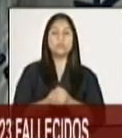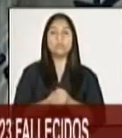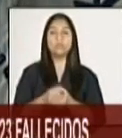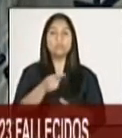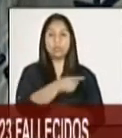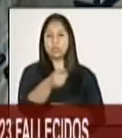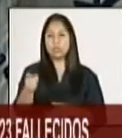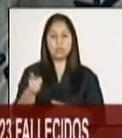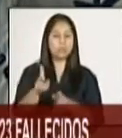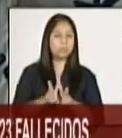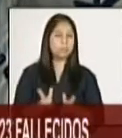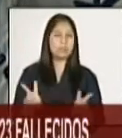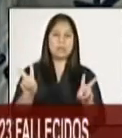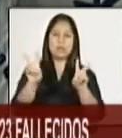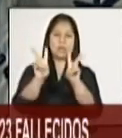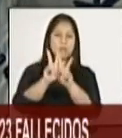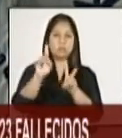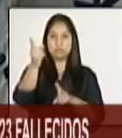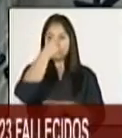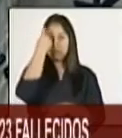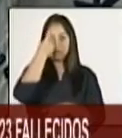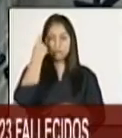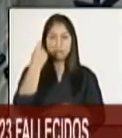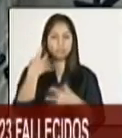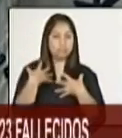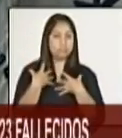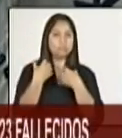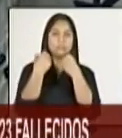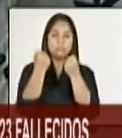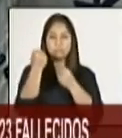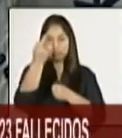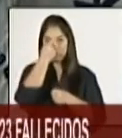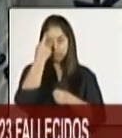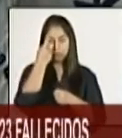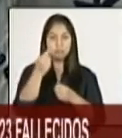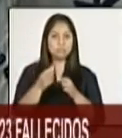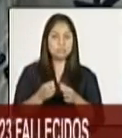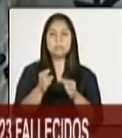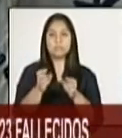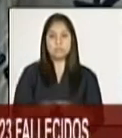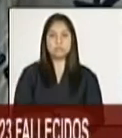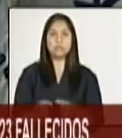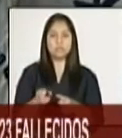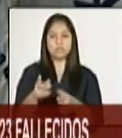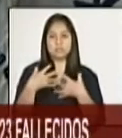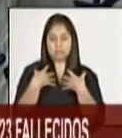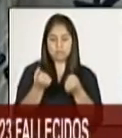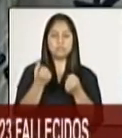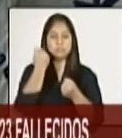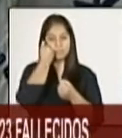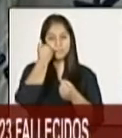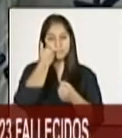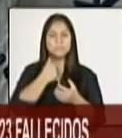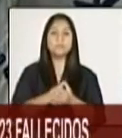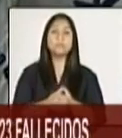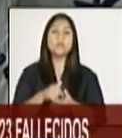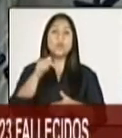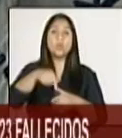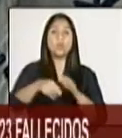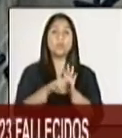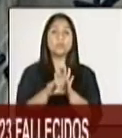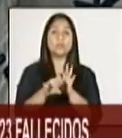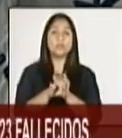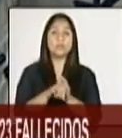su invaluable labor en la recuperación de pacientes. Hoy, por ejemplo, en el